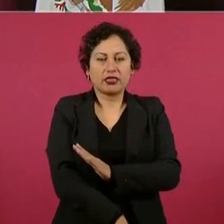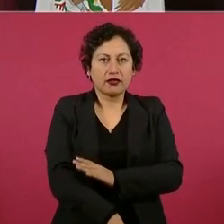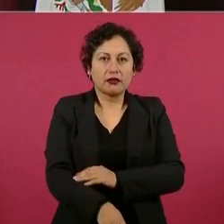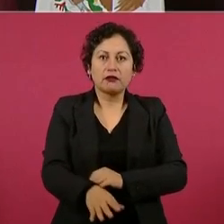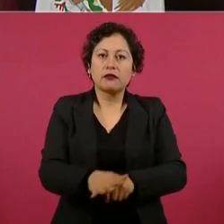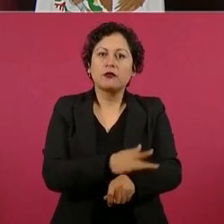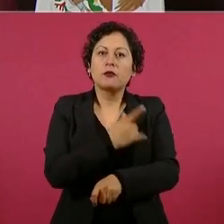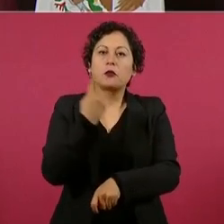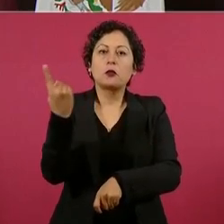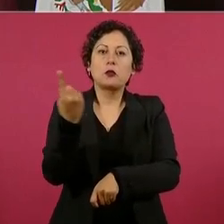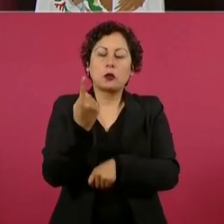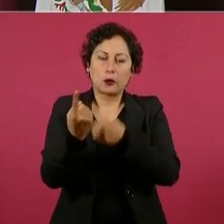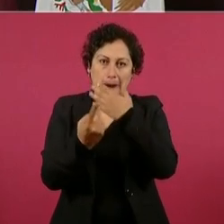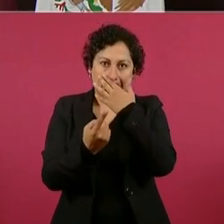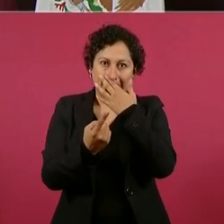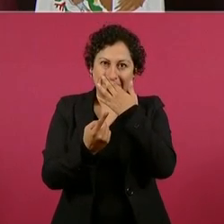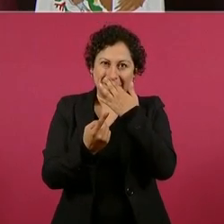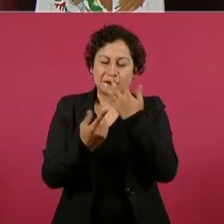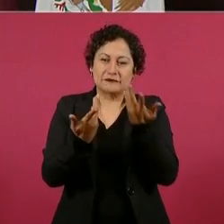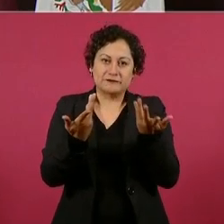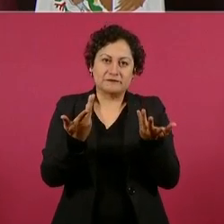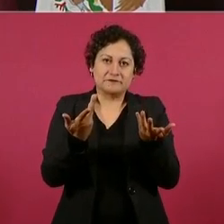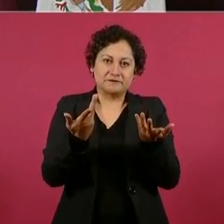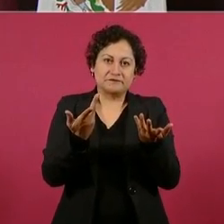Díaz Mirón, poeta